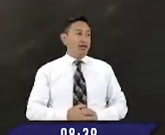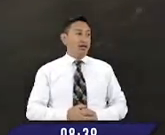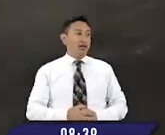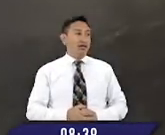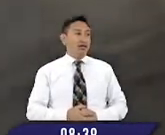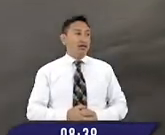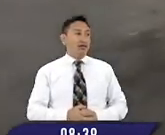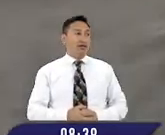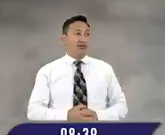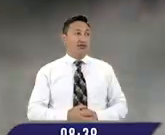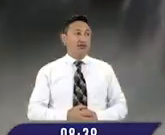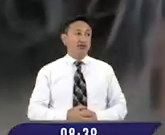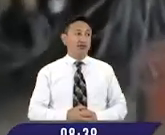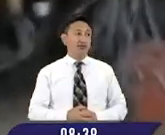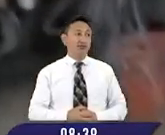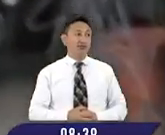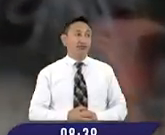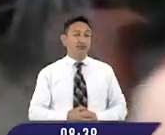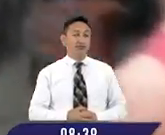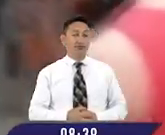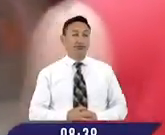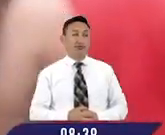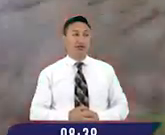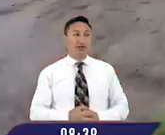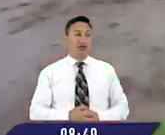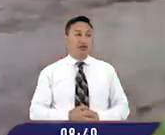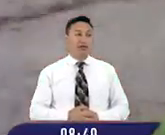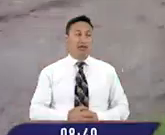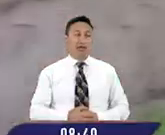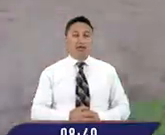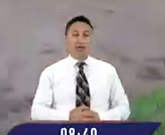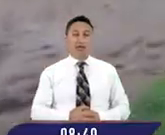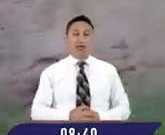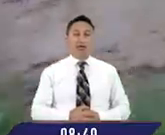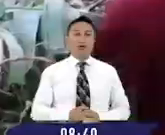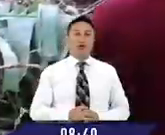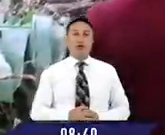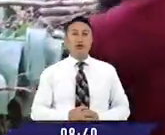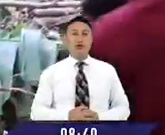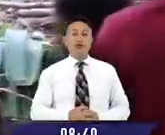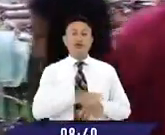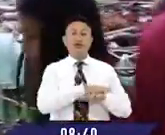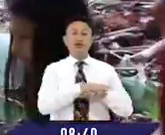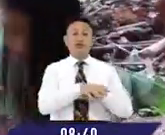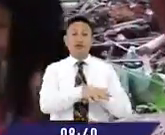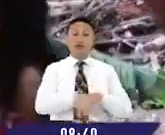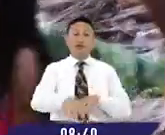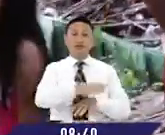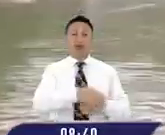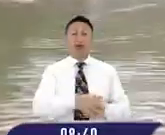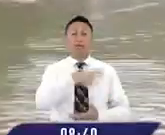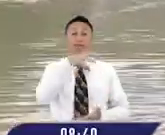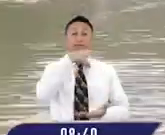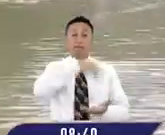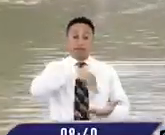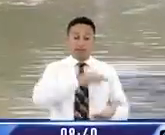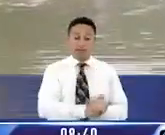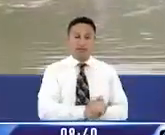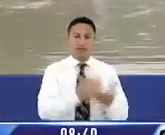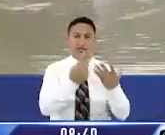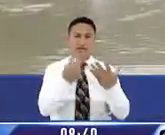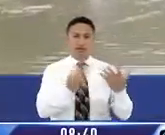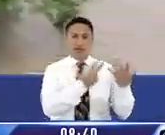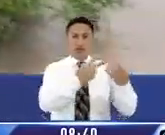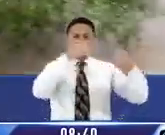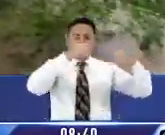Al menos 20 viviendas resultaron afectadas tras el desbordamiento de dos ríos en Pedernales, provincia de Manabí. 7 horas de lluvias